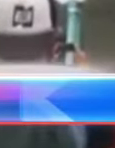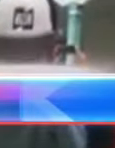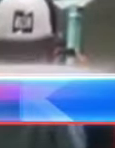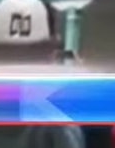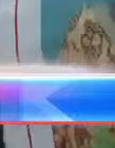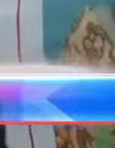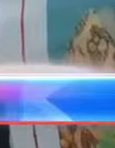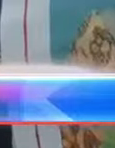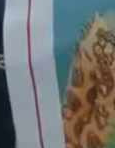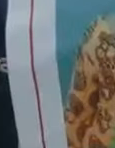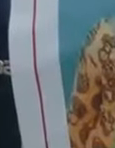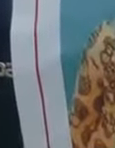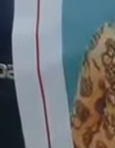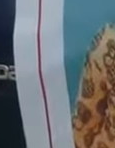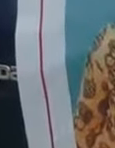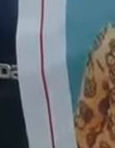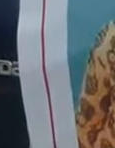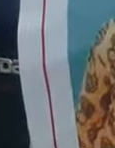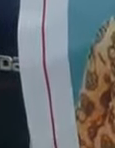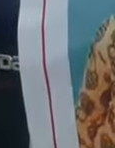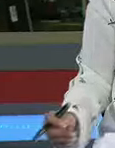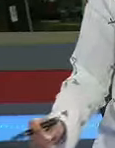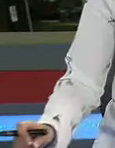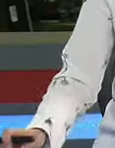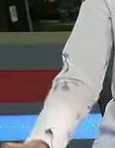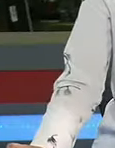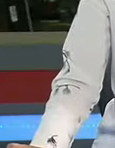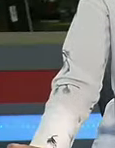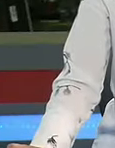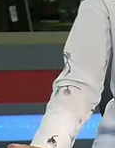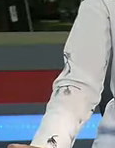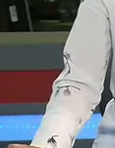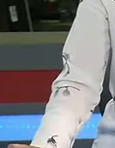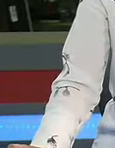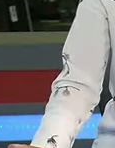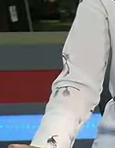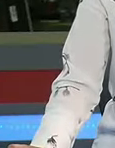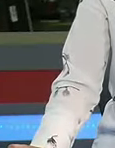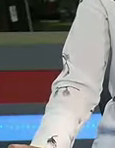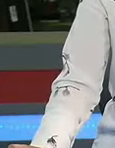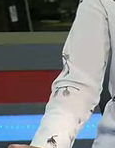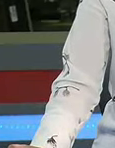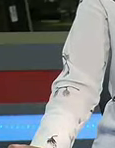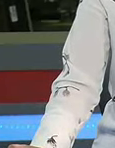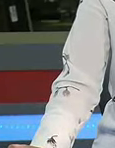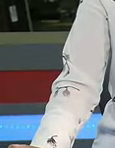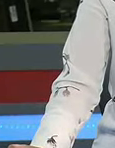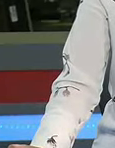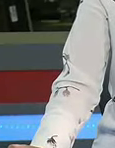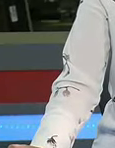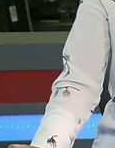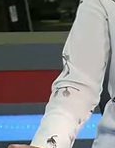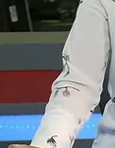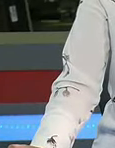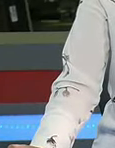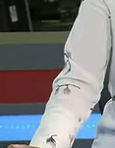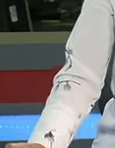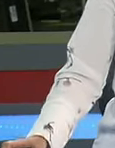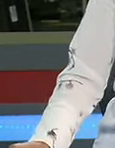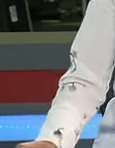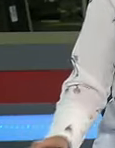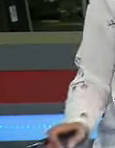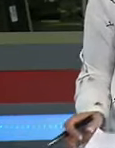testimonio. En Quito informó Adriana Rojas. Y este no es el único caso en el país, porque un nuevo